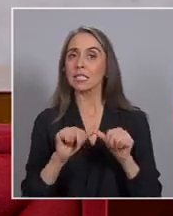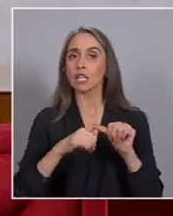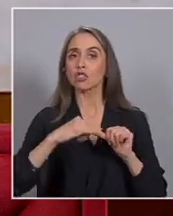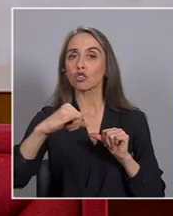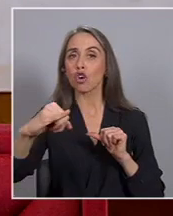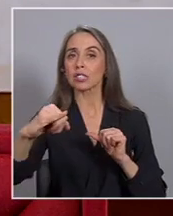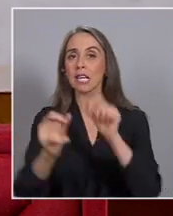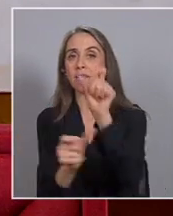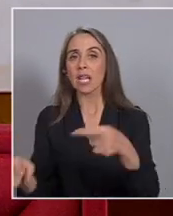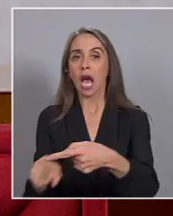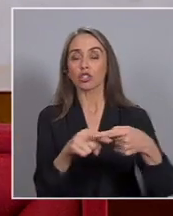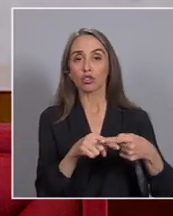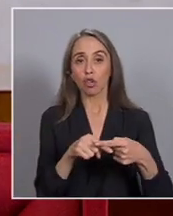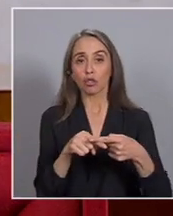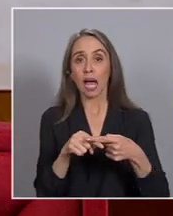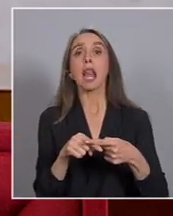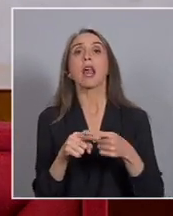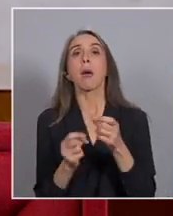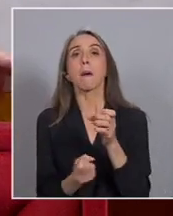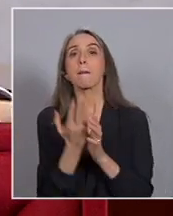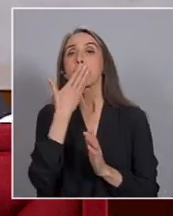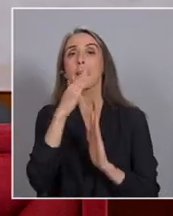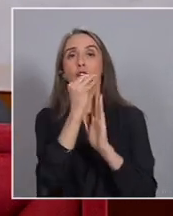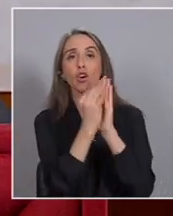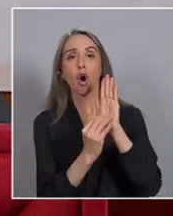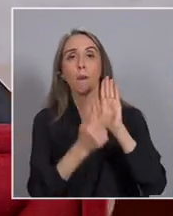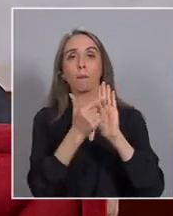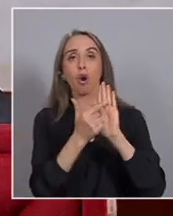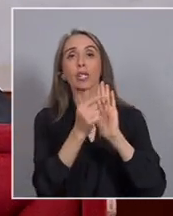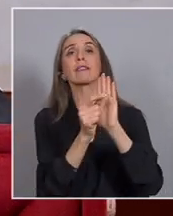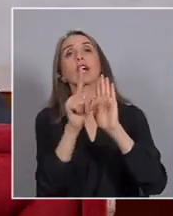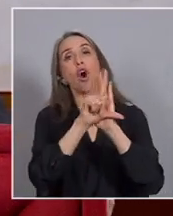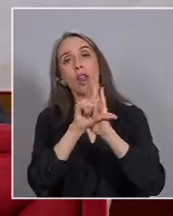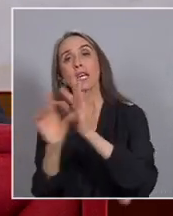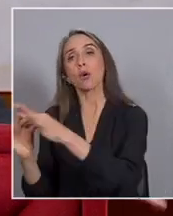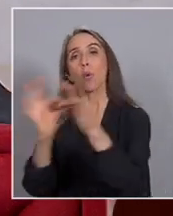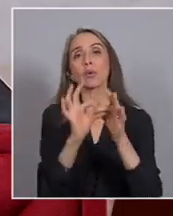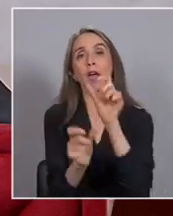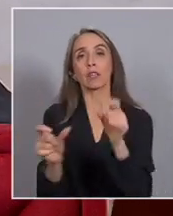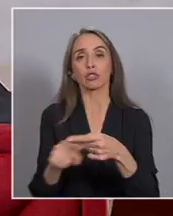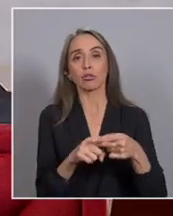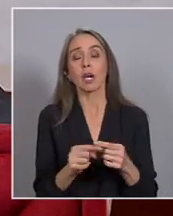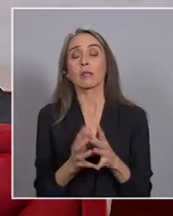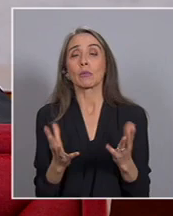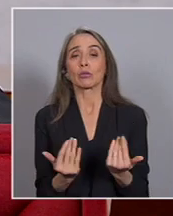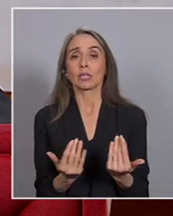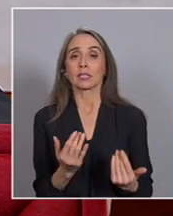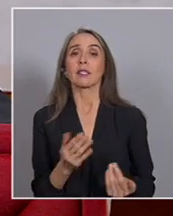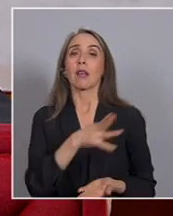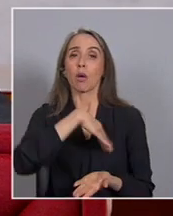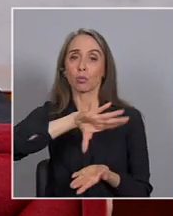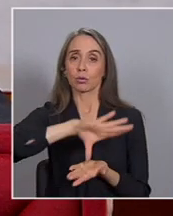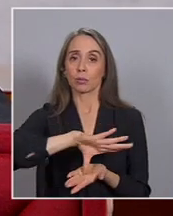Sostenibilidad Social, que nos permitirá avanzar en mejores políticas de cohesión social que tanto necesita nuestro país.